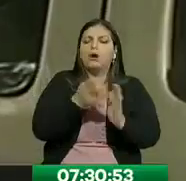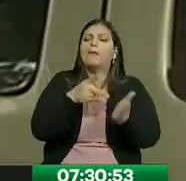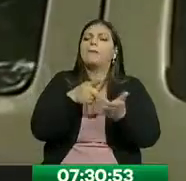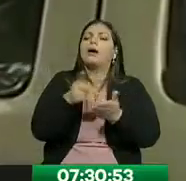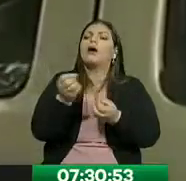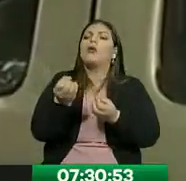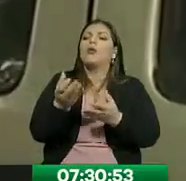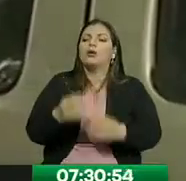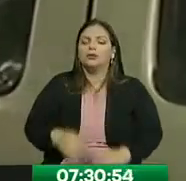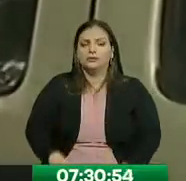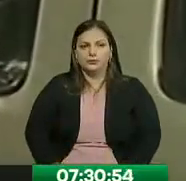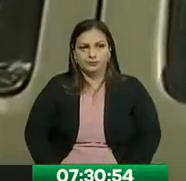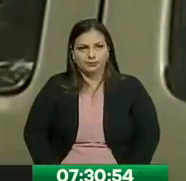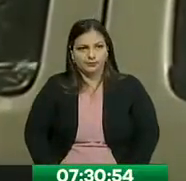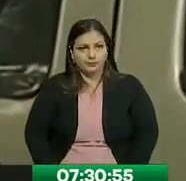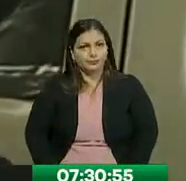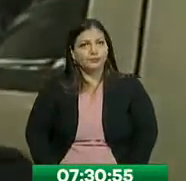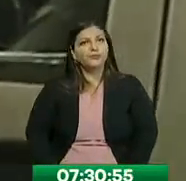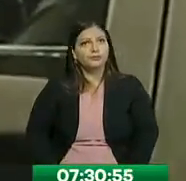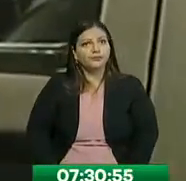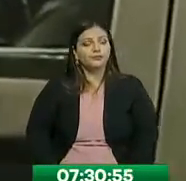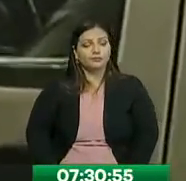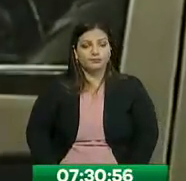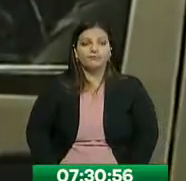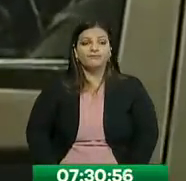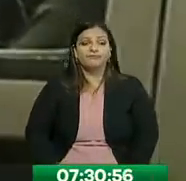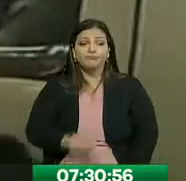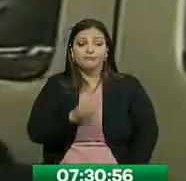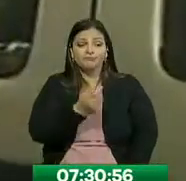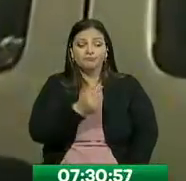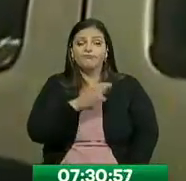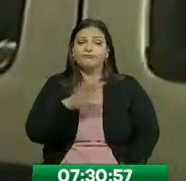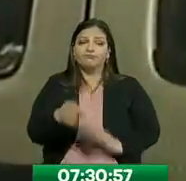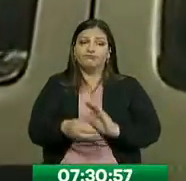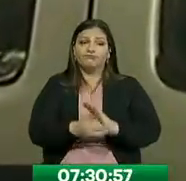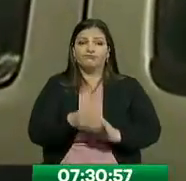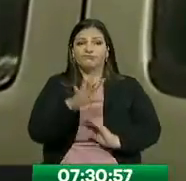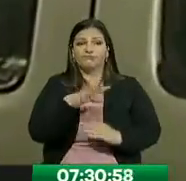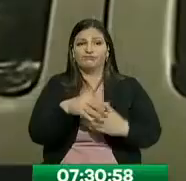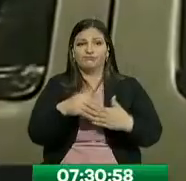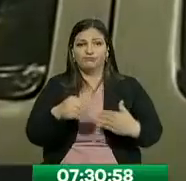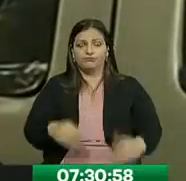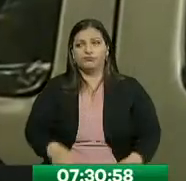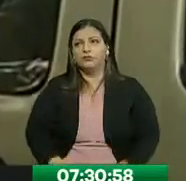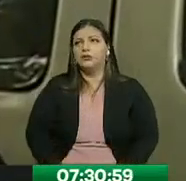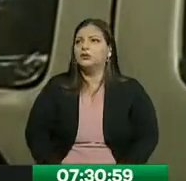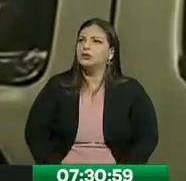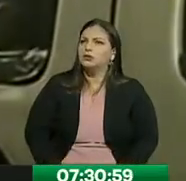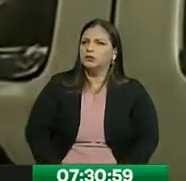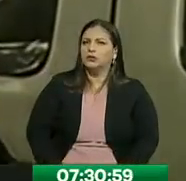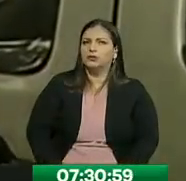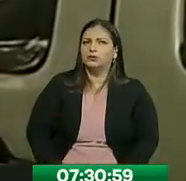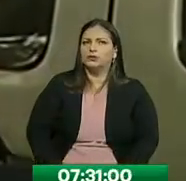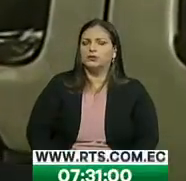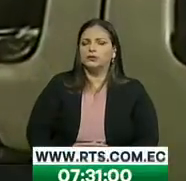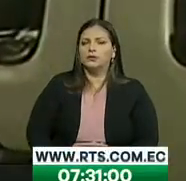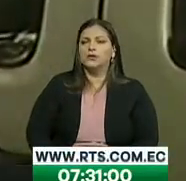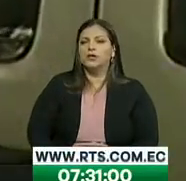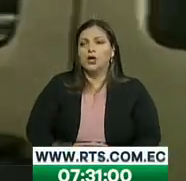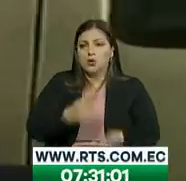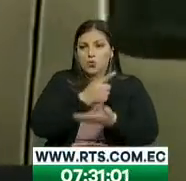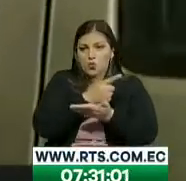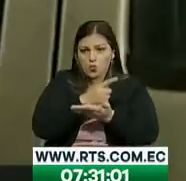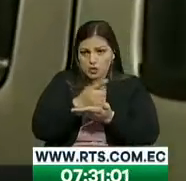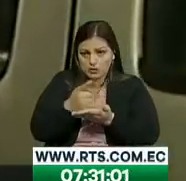más. ¿Por tanqueada? Claro. ¿Cuántas veces a la semana usted llena el tanque? Unas 5 veces, dependiendo